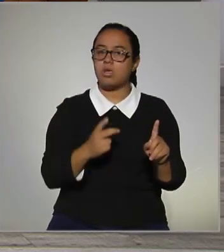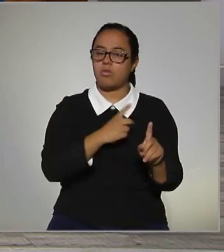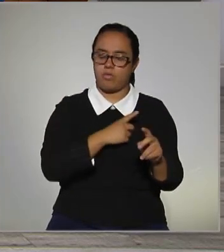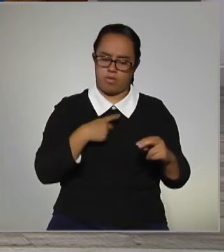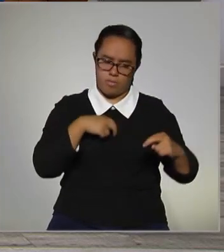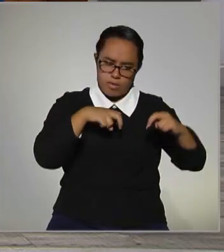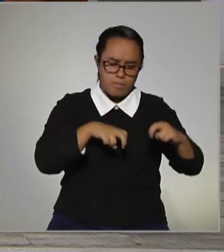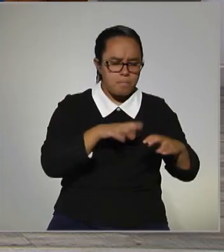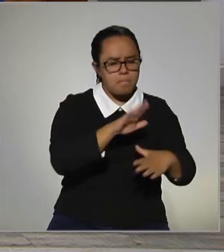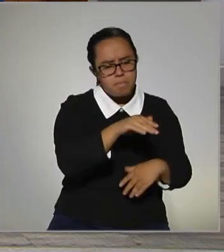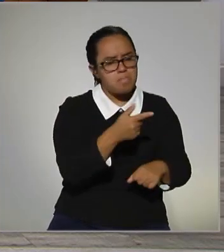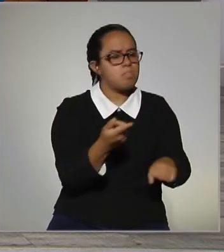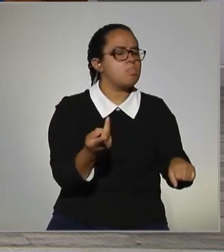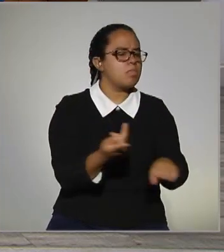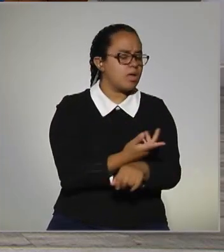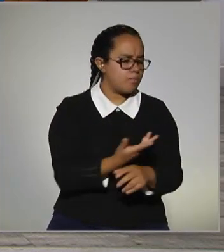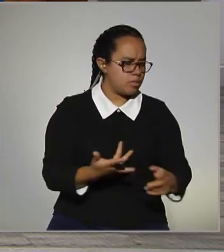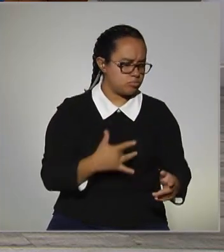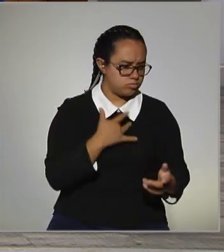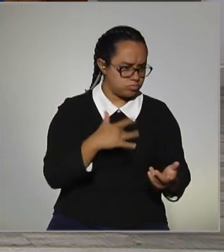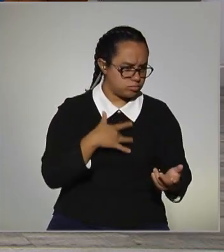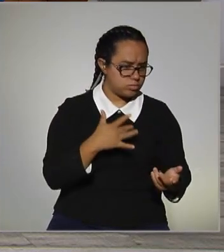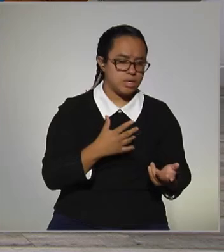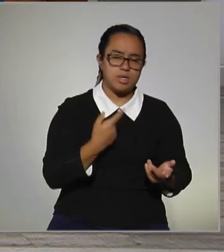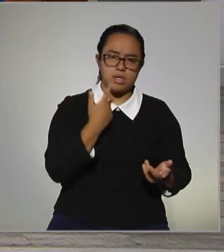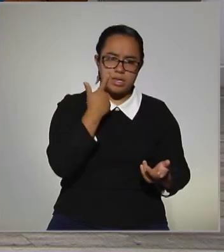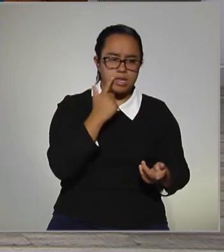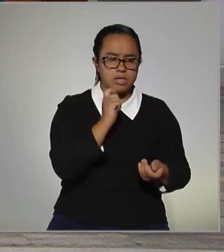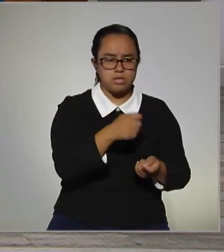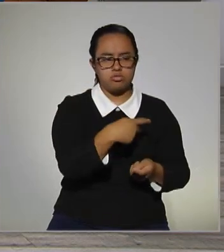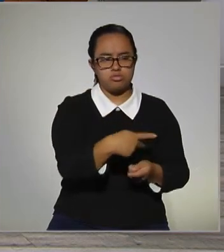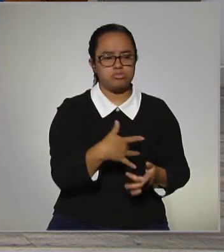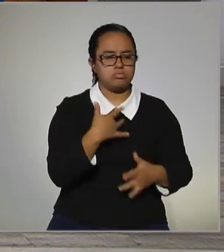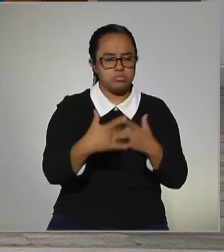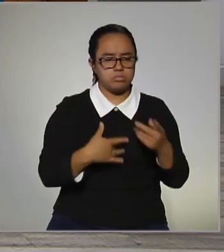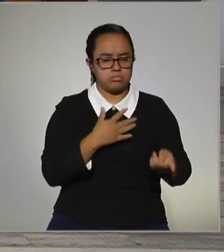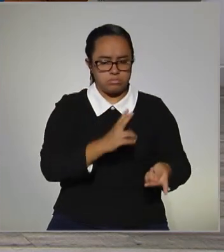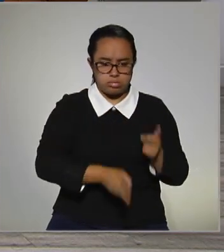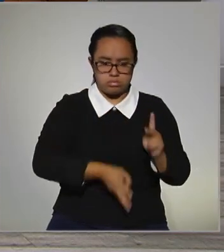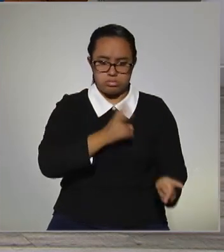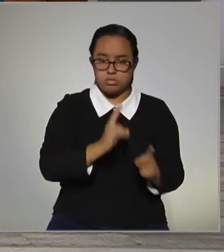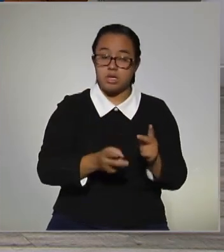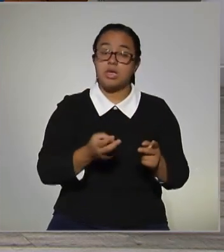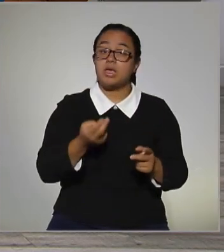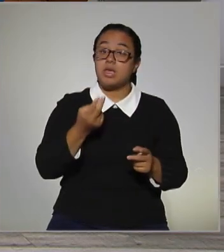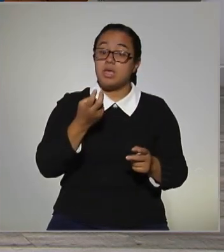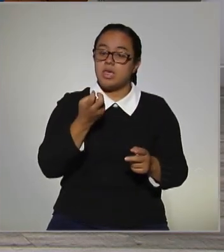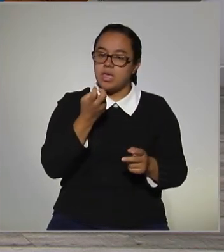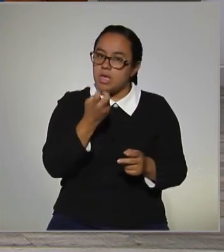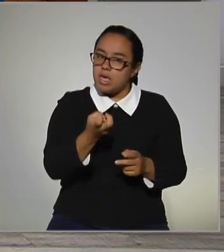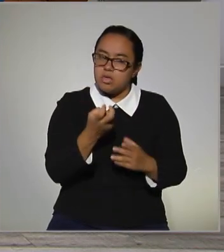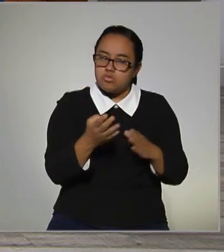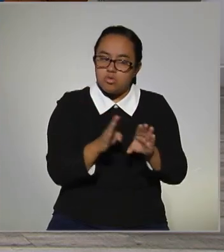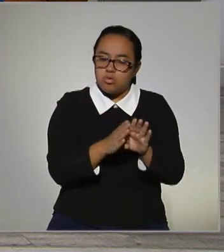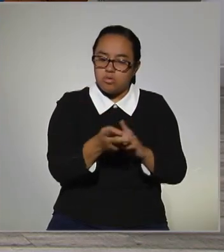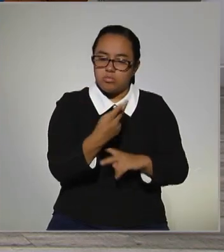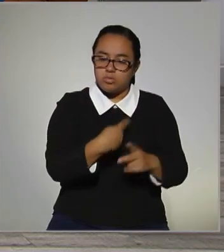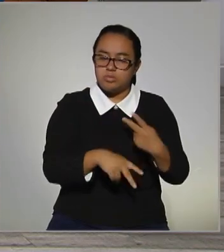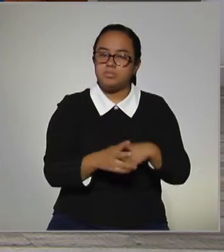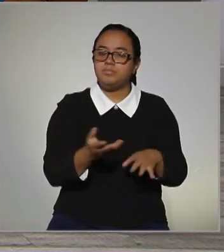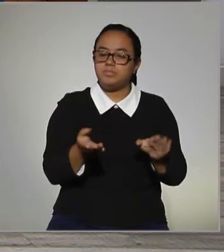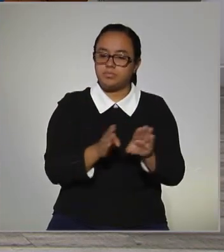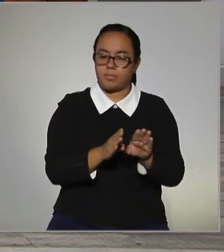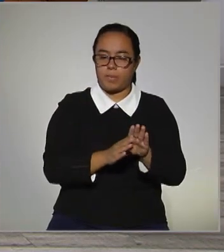a ver, ¿qué te pasó? ¿Qué pasa? Y poder ver qué es lo que estás sintiendo. Y eso se va fomentando, ¿no? Lo que decía Freud, infancia